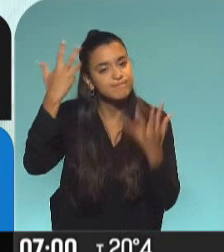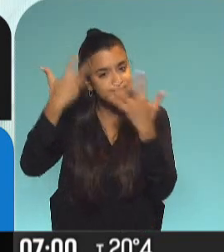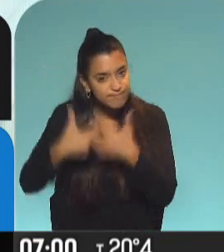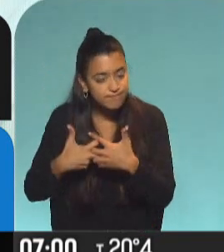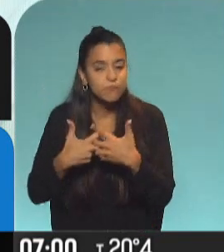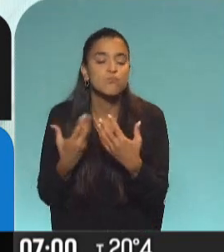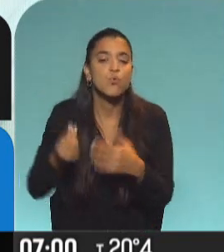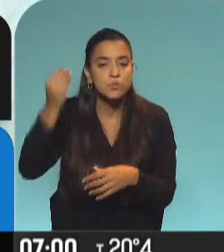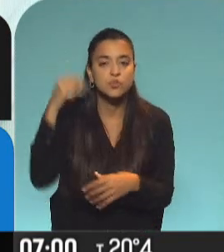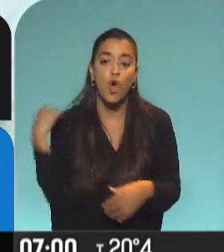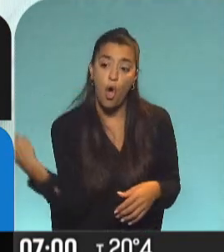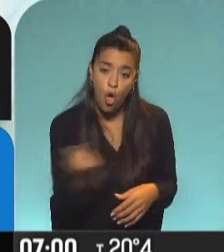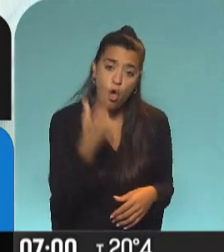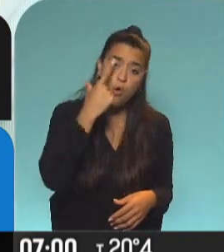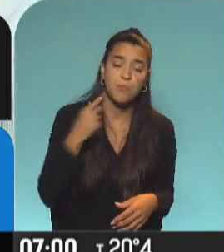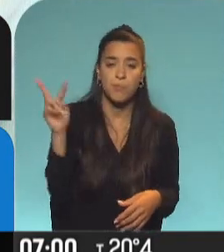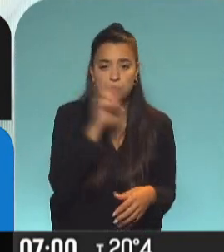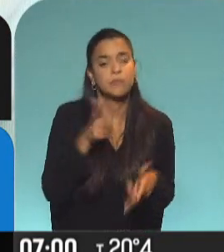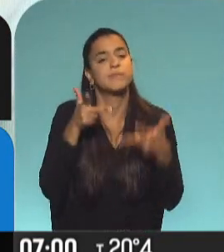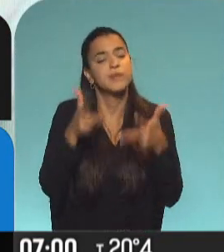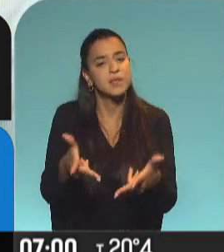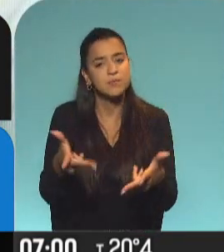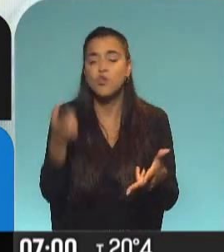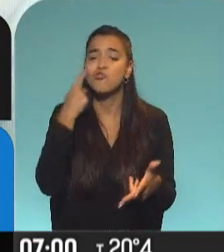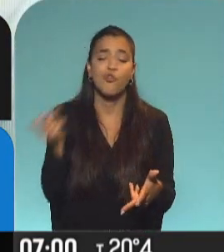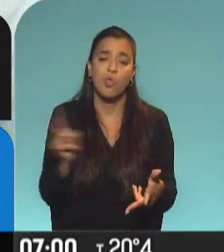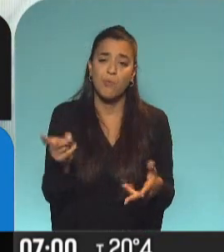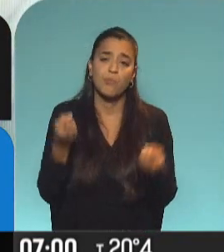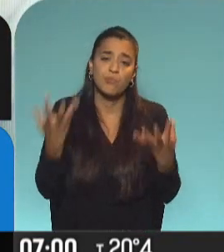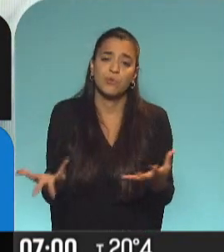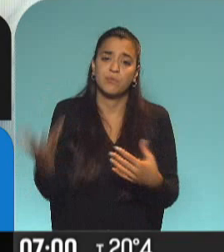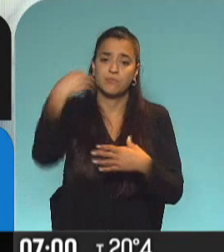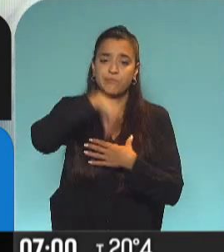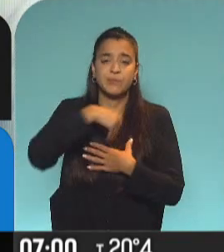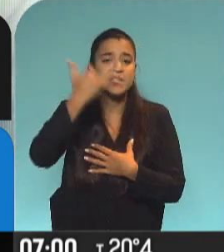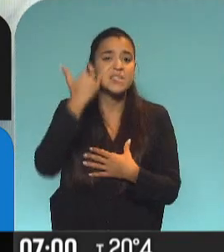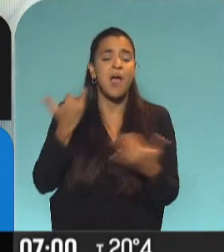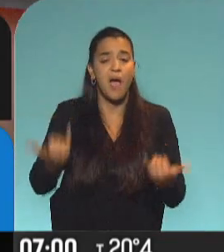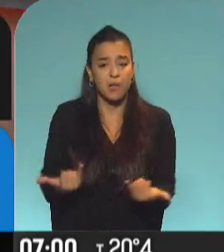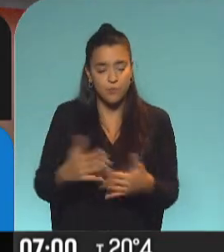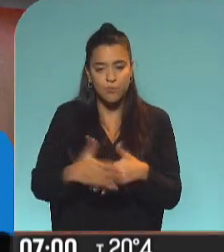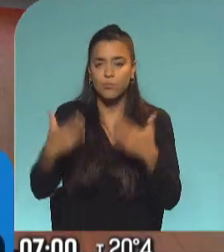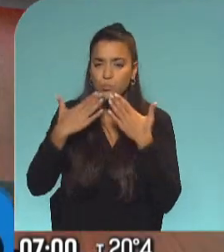que muchas veces todos y todas realizamos y reproducimos sin darnos cuenta porque, bueno, porque las tenemos incorporadas. Julita, muchísimas gracias. De nada.